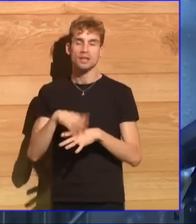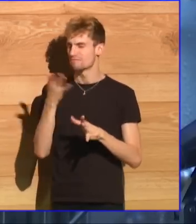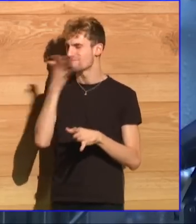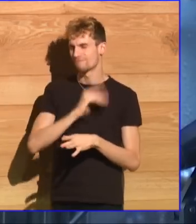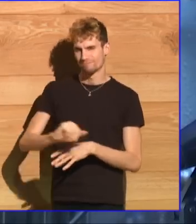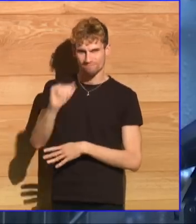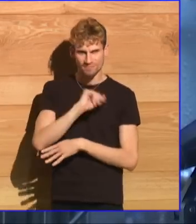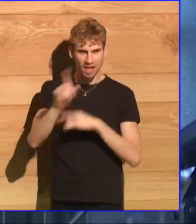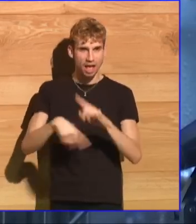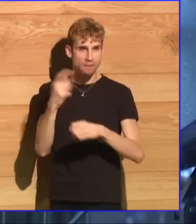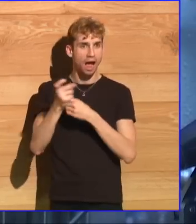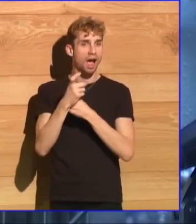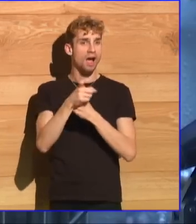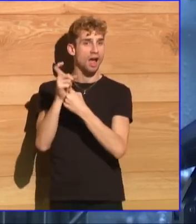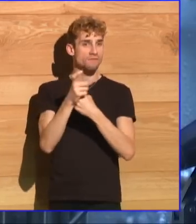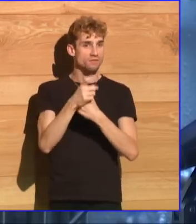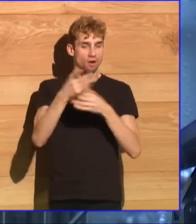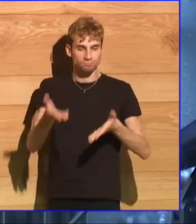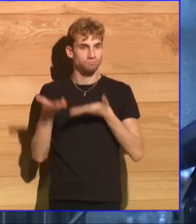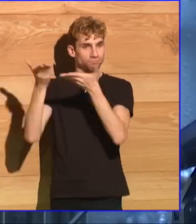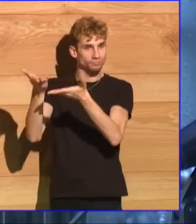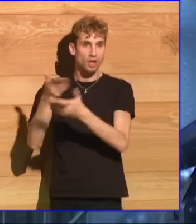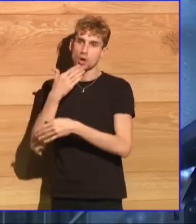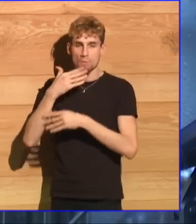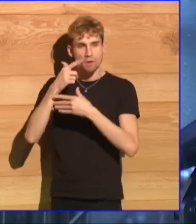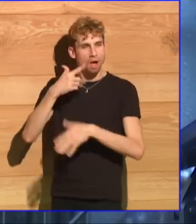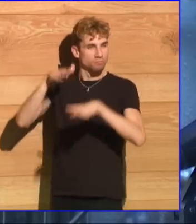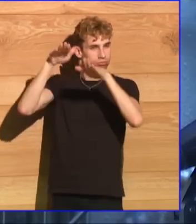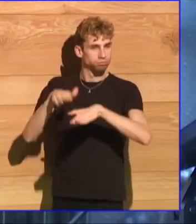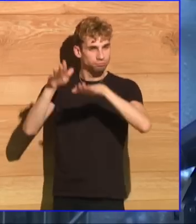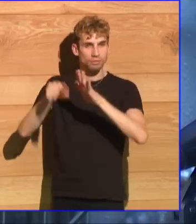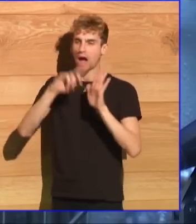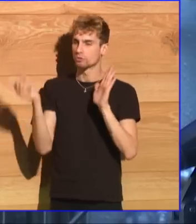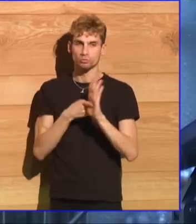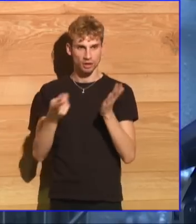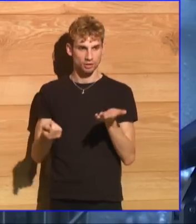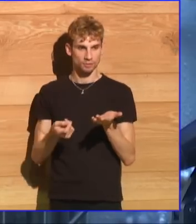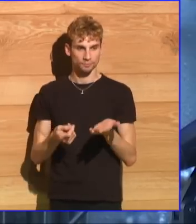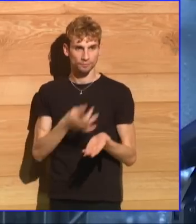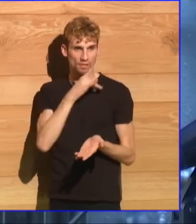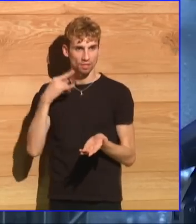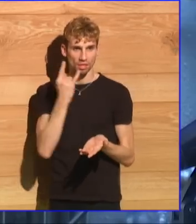llevan el garfio, es casi una adoración absoluta. Y, por cierto,